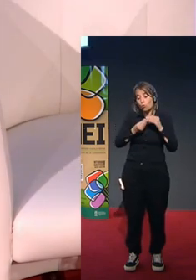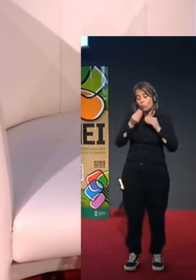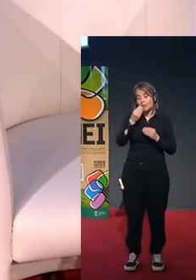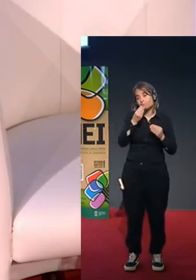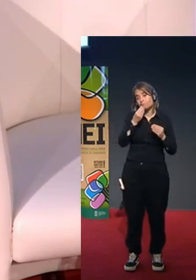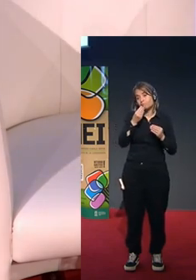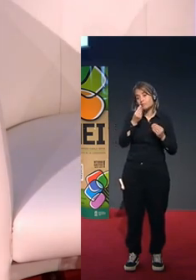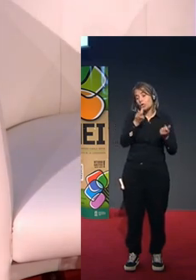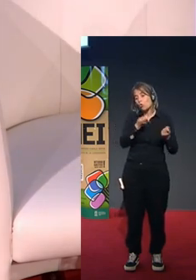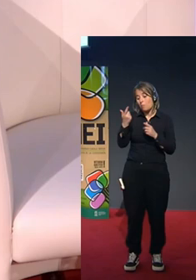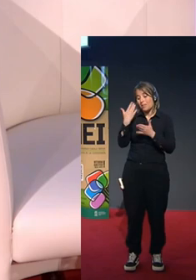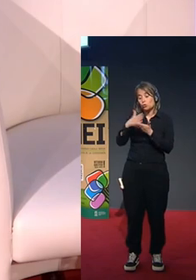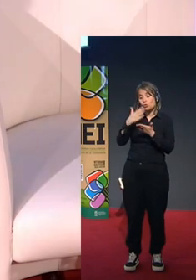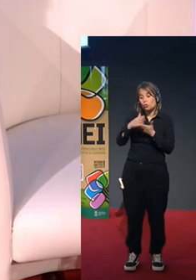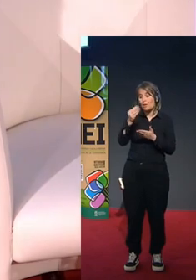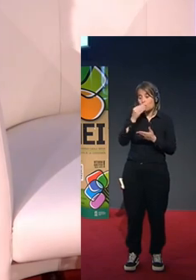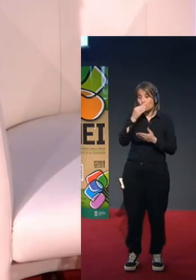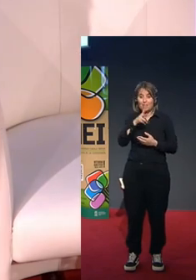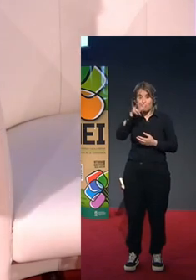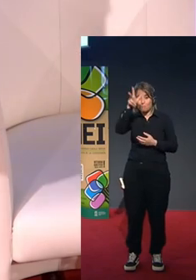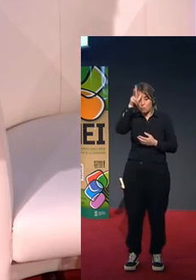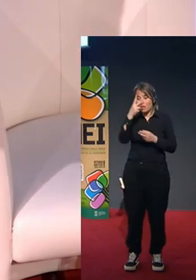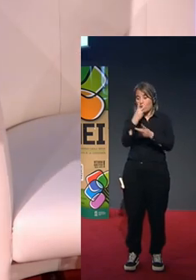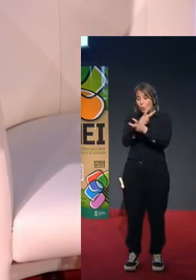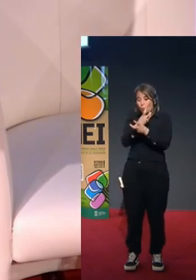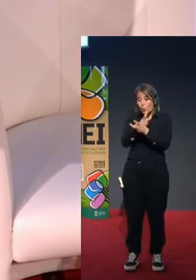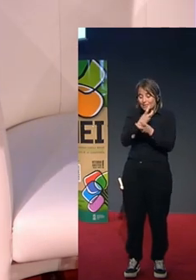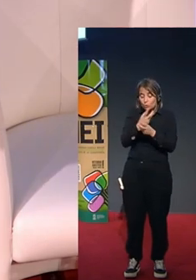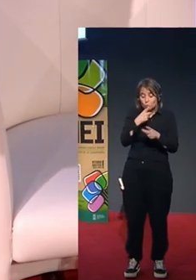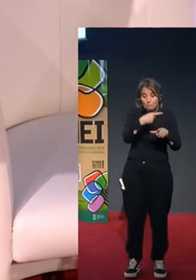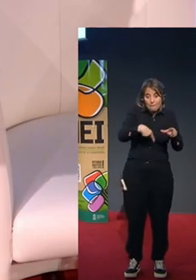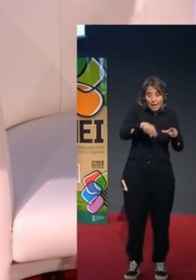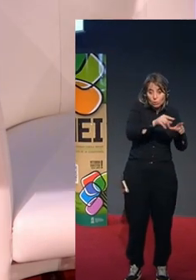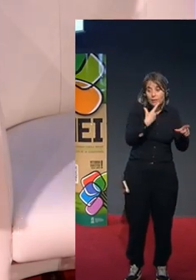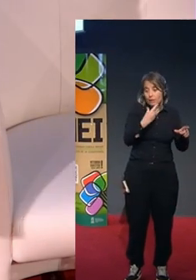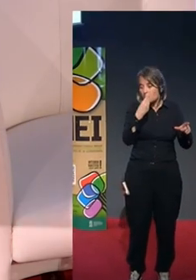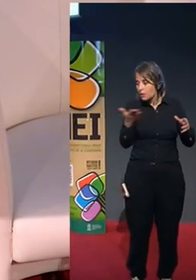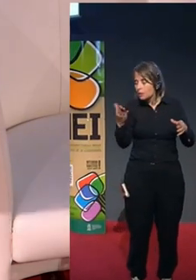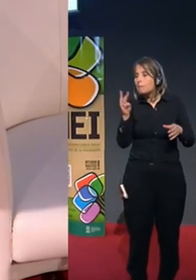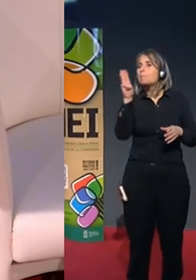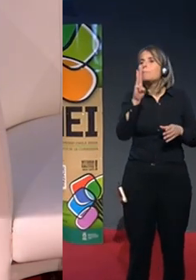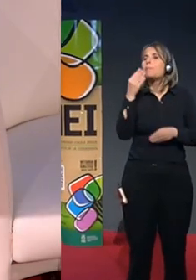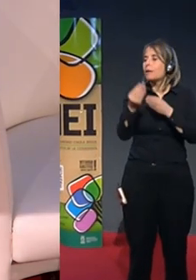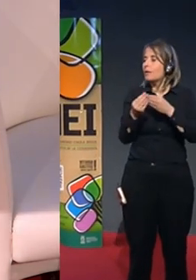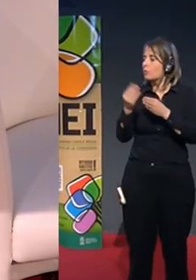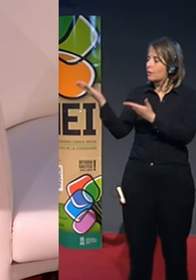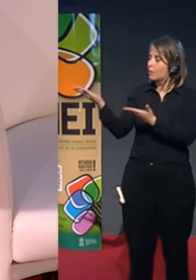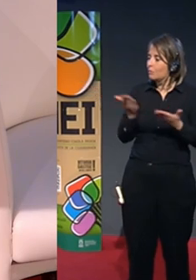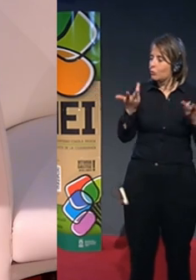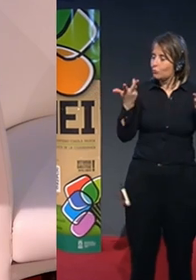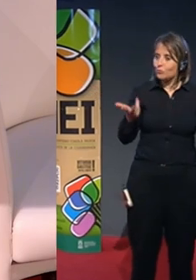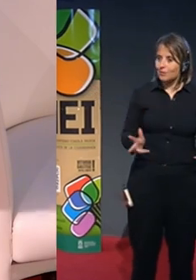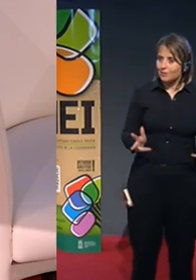llevarse los restos de comida de pollo los huesitos que él había dejado en el plato y Pepe Qué hizo pues les invitó a